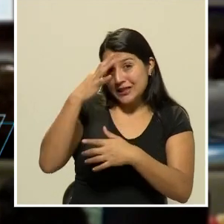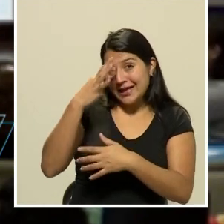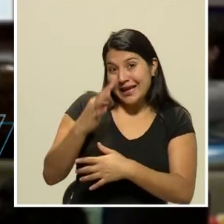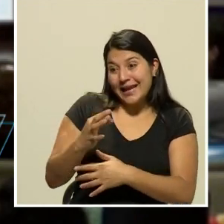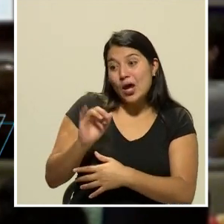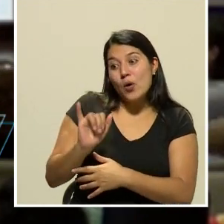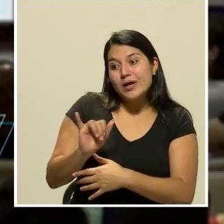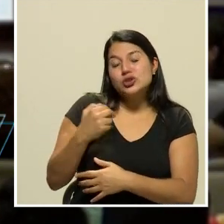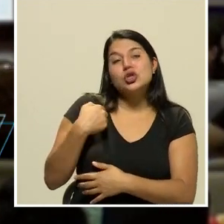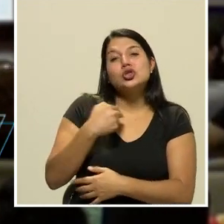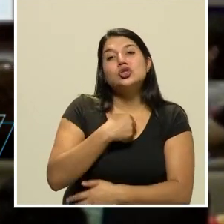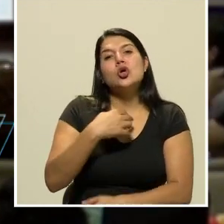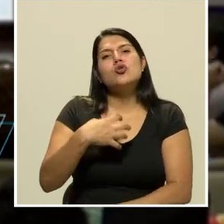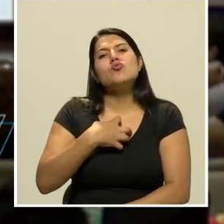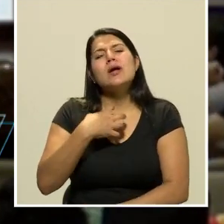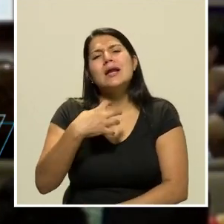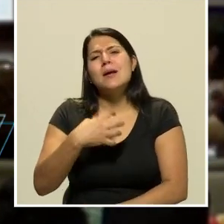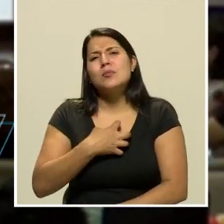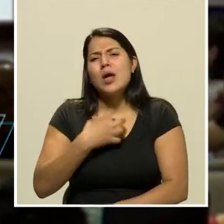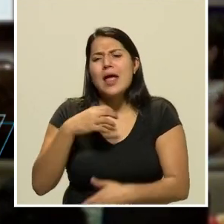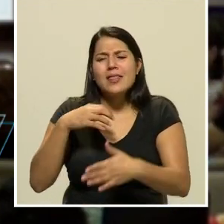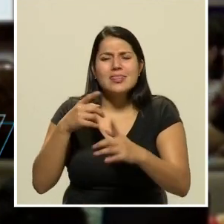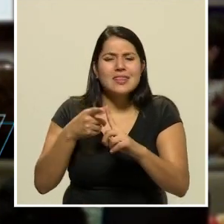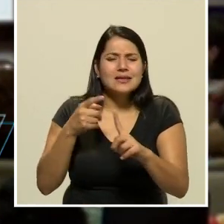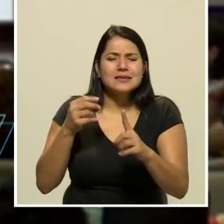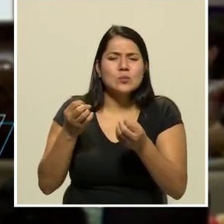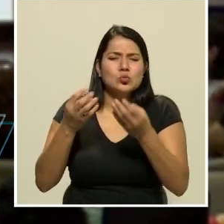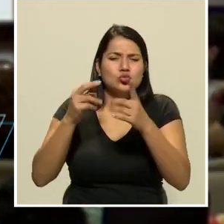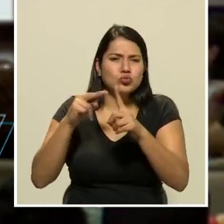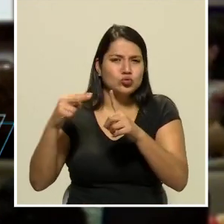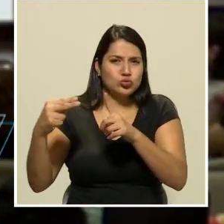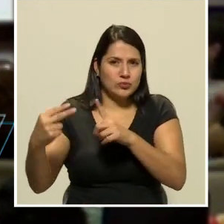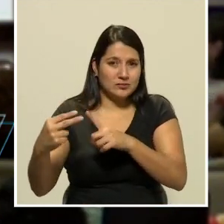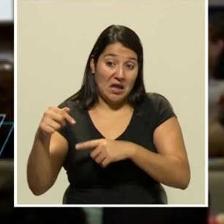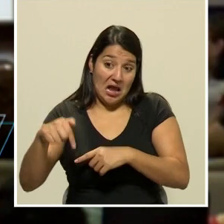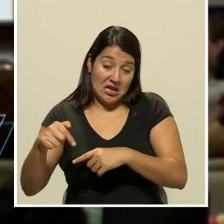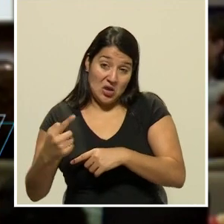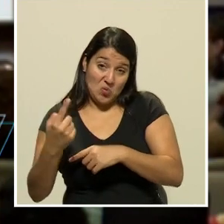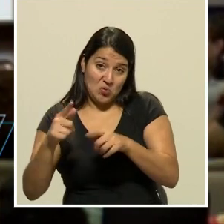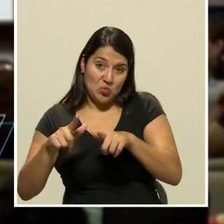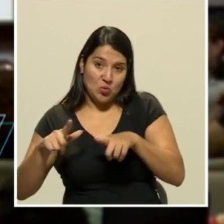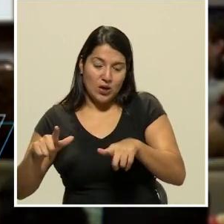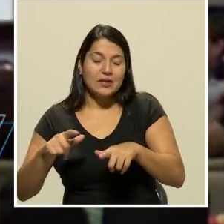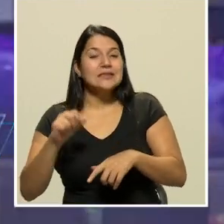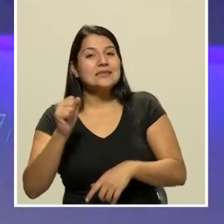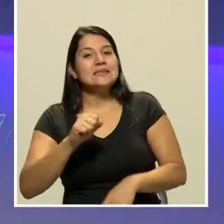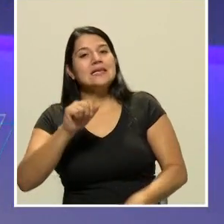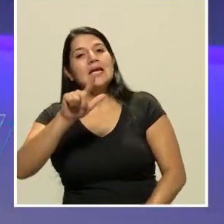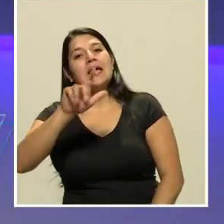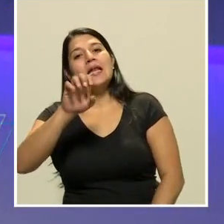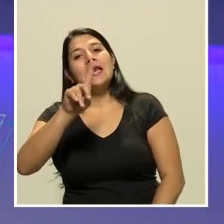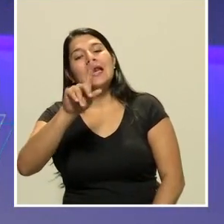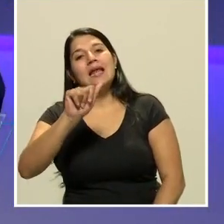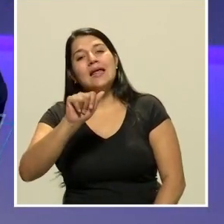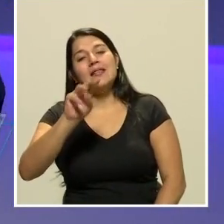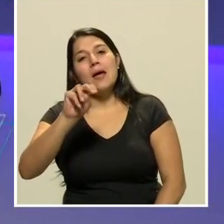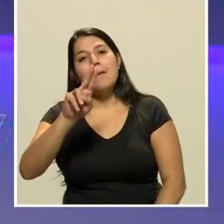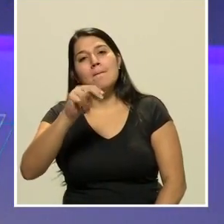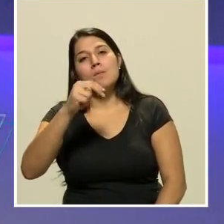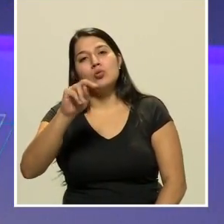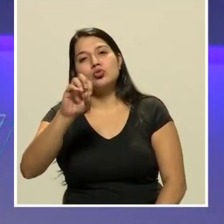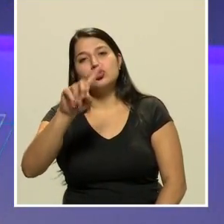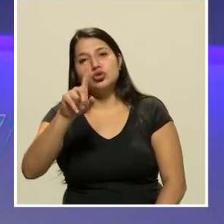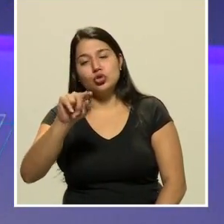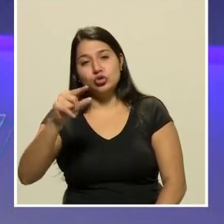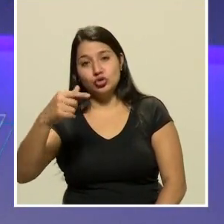rato estamos reclamando en muchos espacios, ¿verdad? Este es solo uno. Así es, doña Leda Muñoz